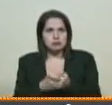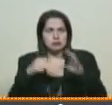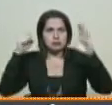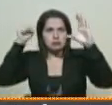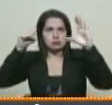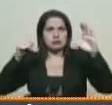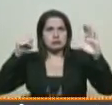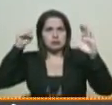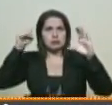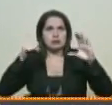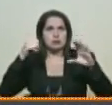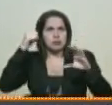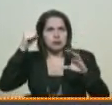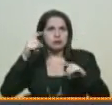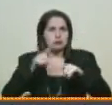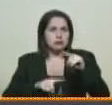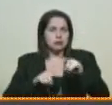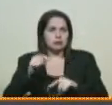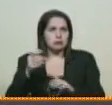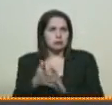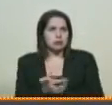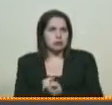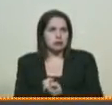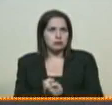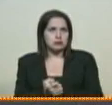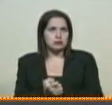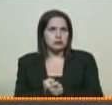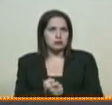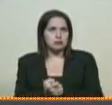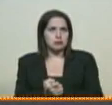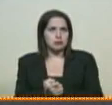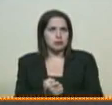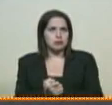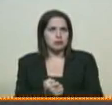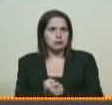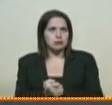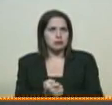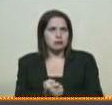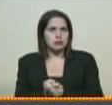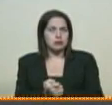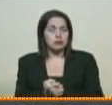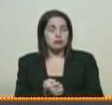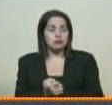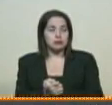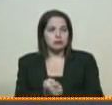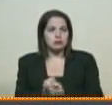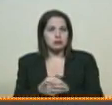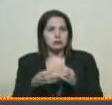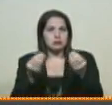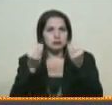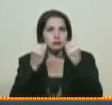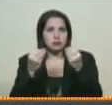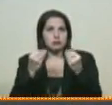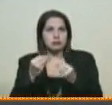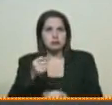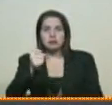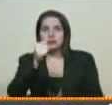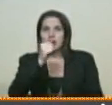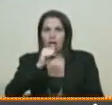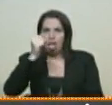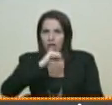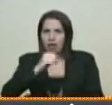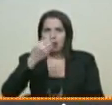restaurante a donde va, el carrito por puesto, el taxi, el raspado que se come, el perro caliente.